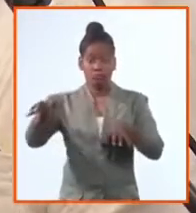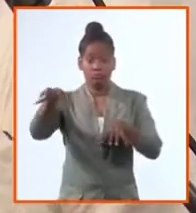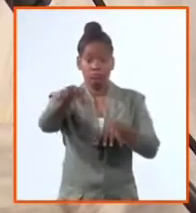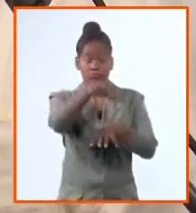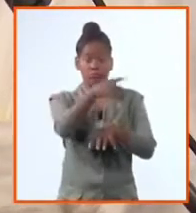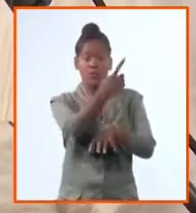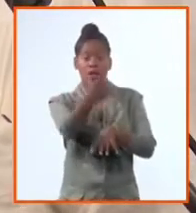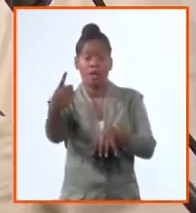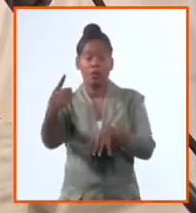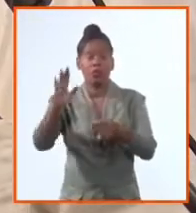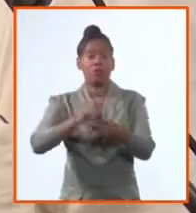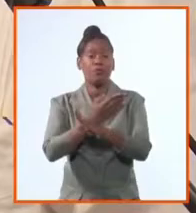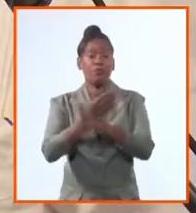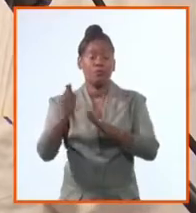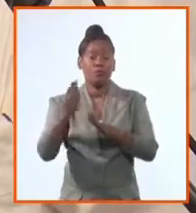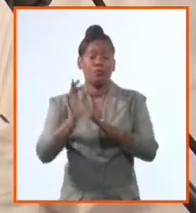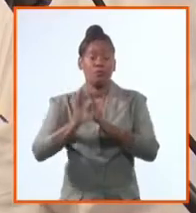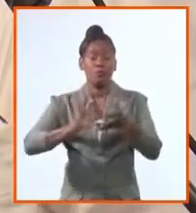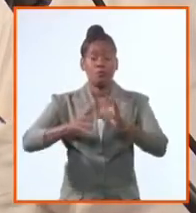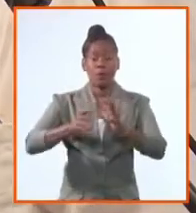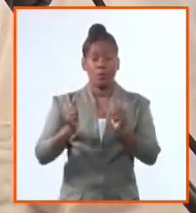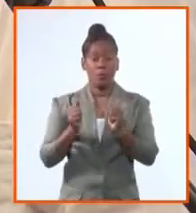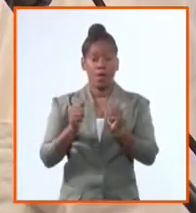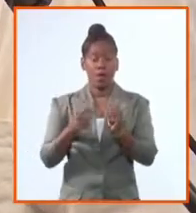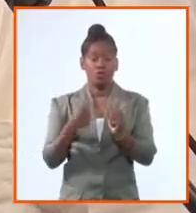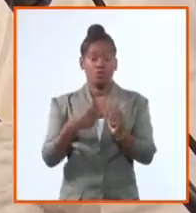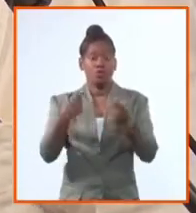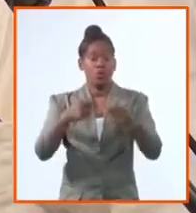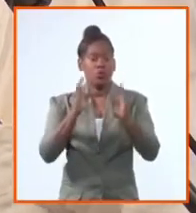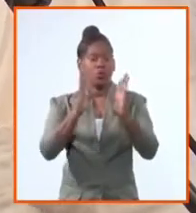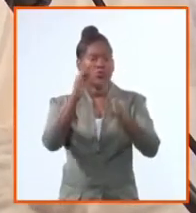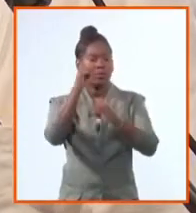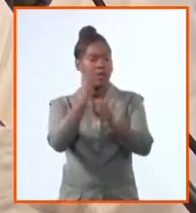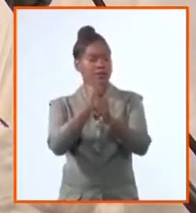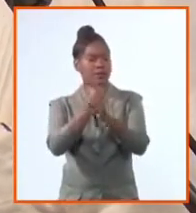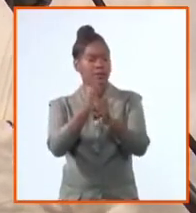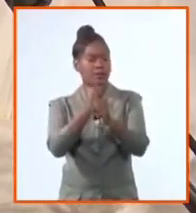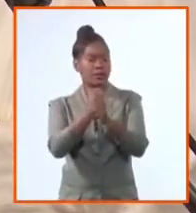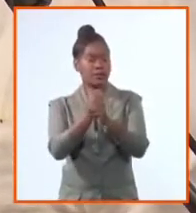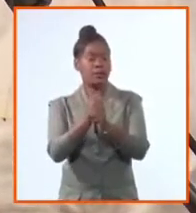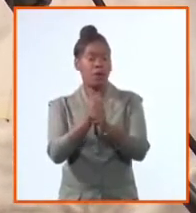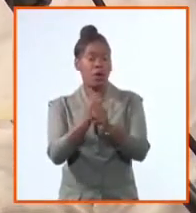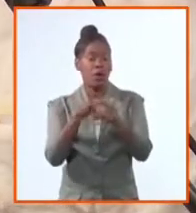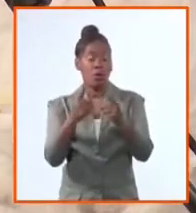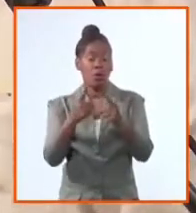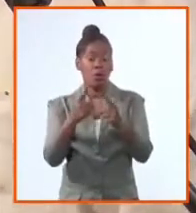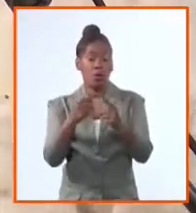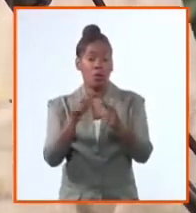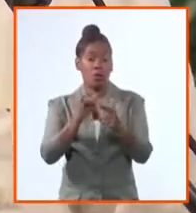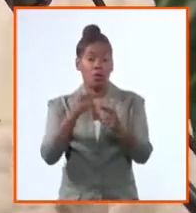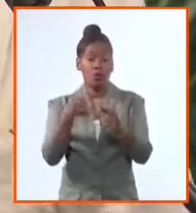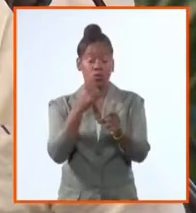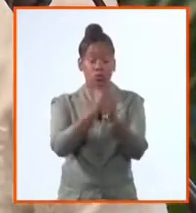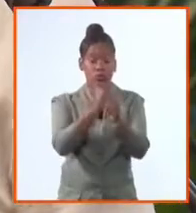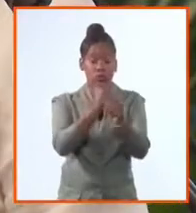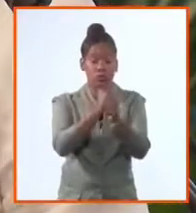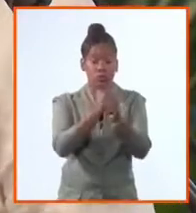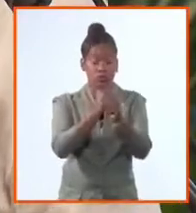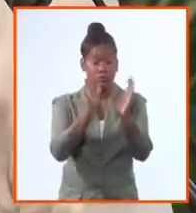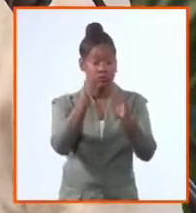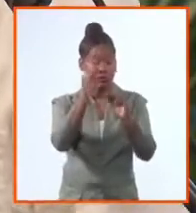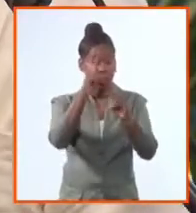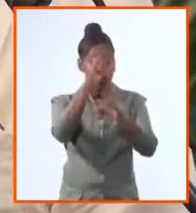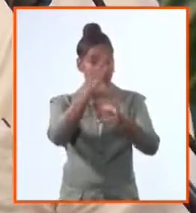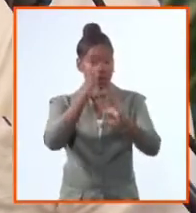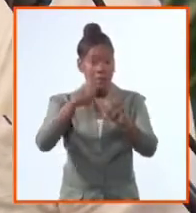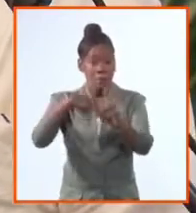0.54% del PIB, lo que vamos a lograr es una, pérdida de productividad científica. Es decir, que el tema tenemos